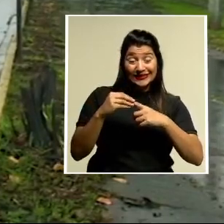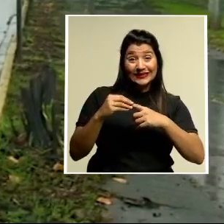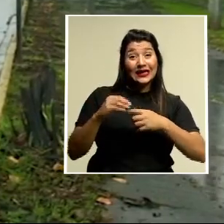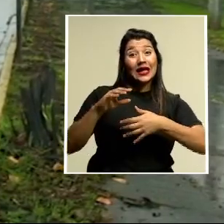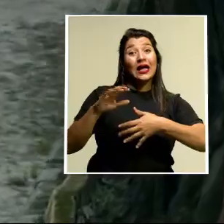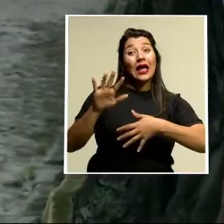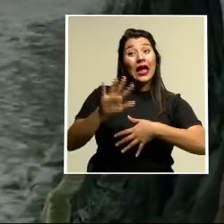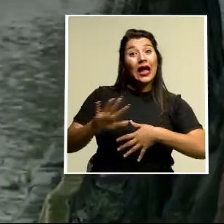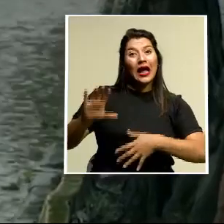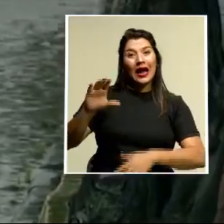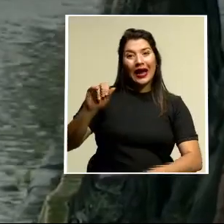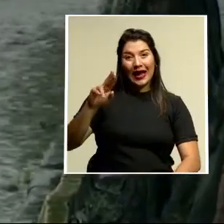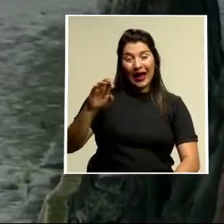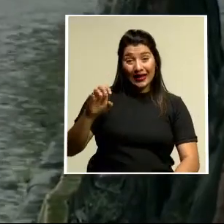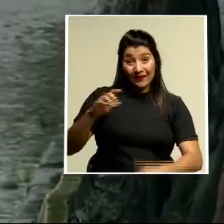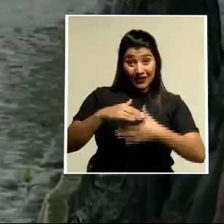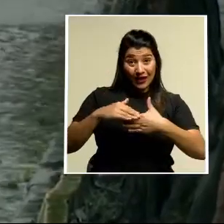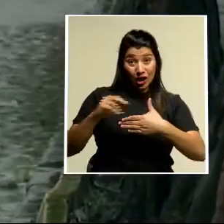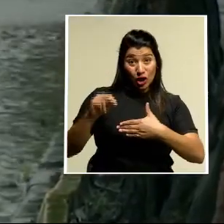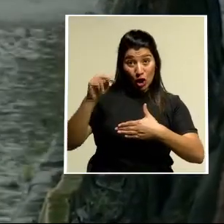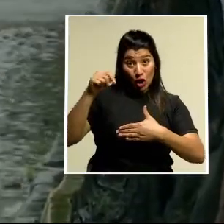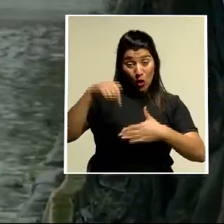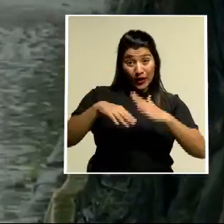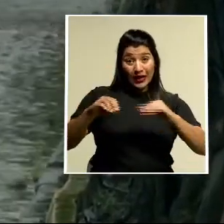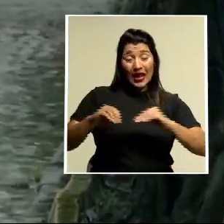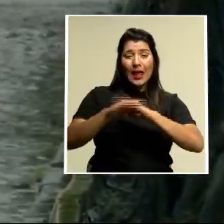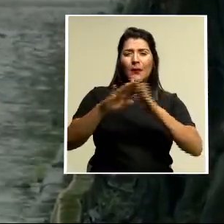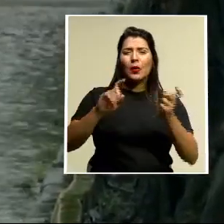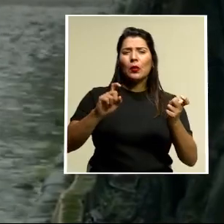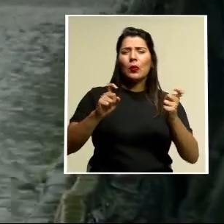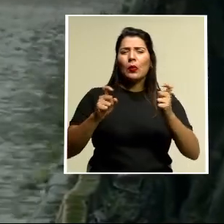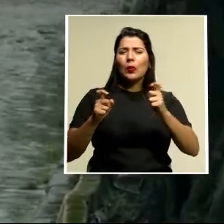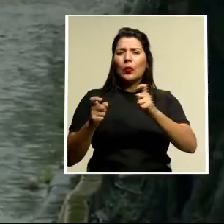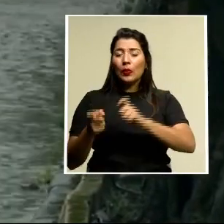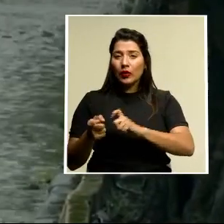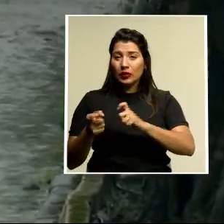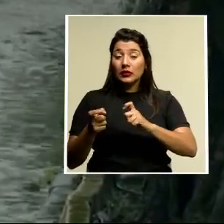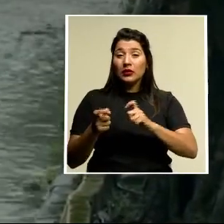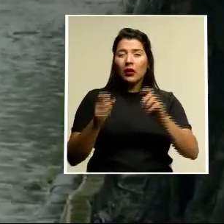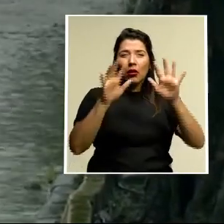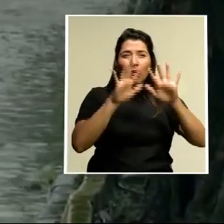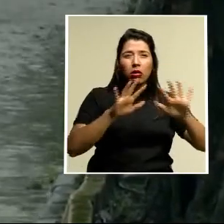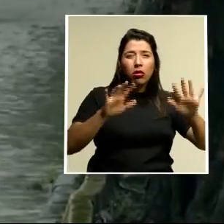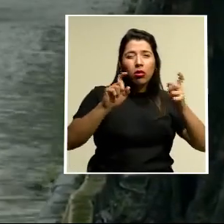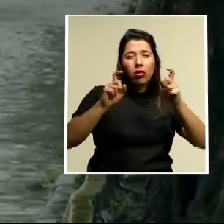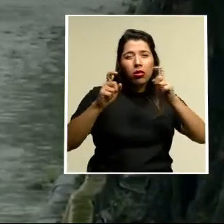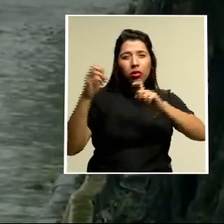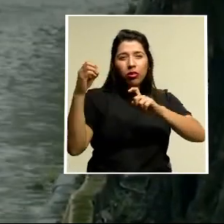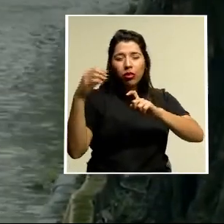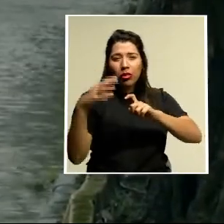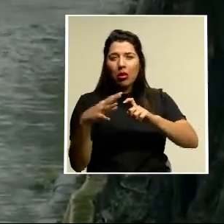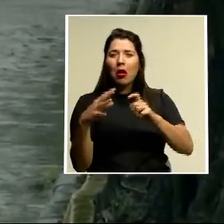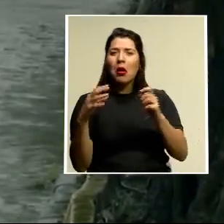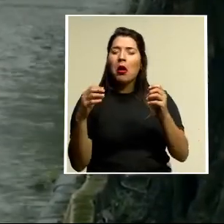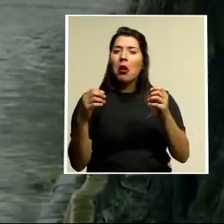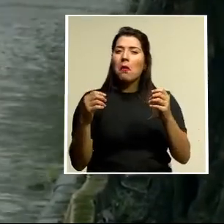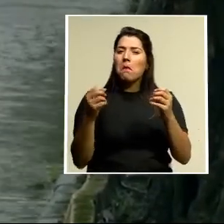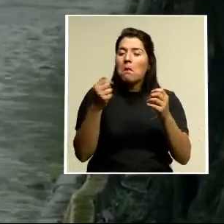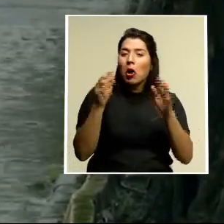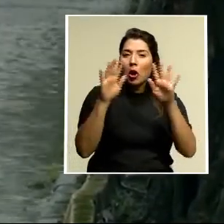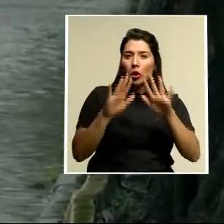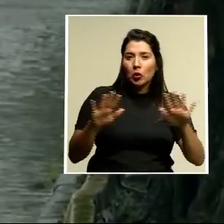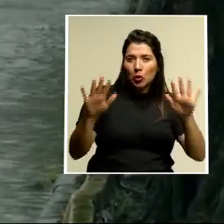obras adjudicadas a la constructora H. Solís para ampliar la radial Lindora, así como la decisión de no ejecutar la adenda al contrato